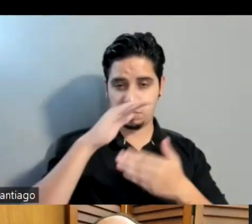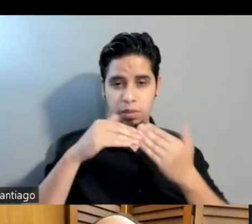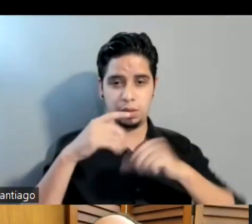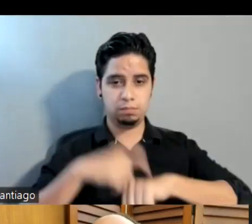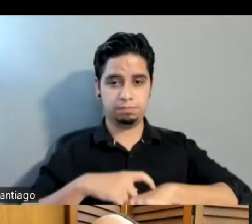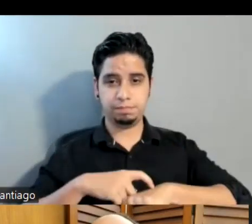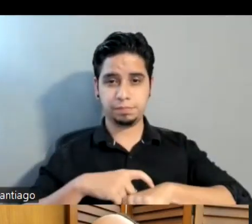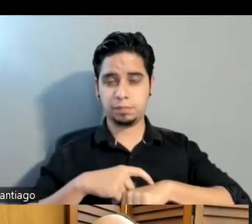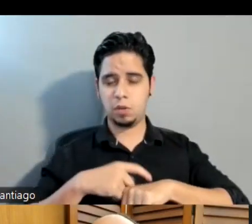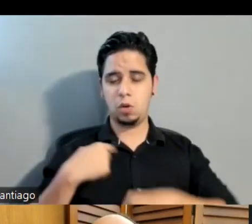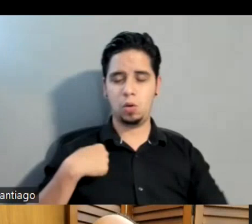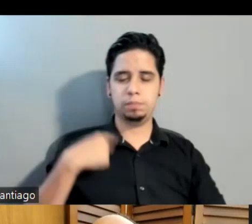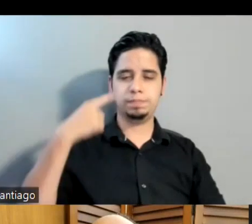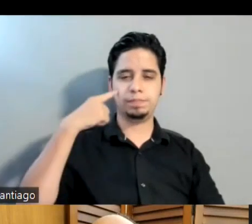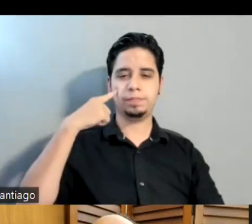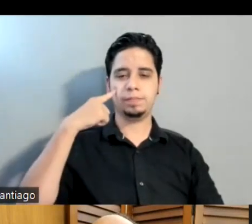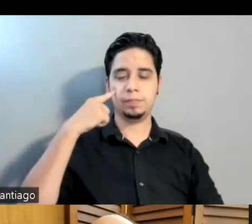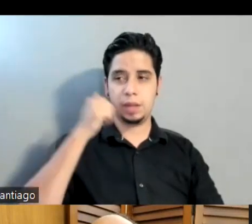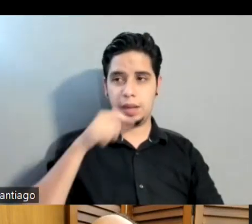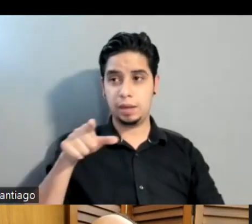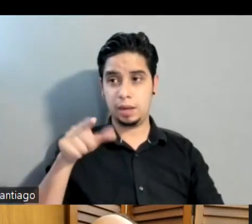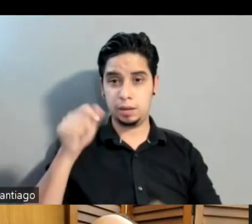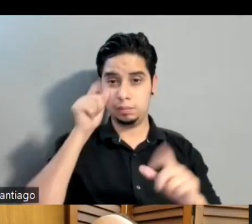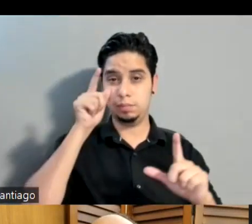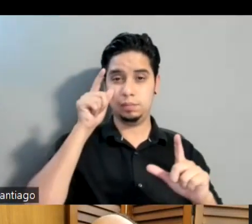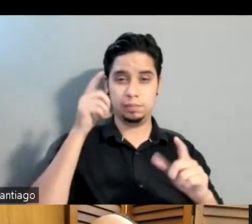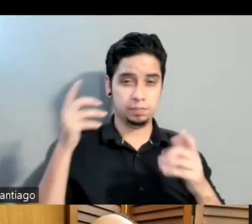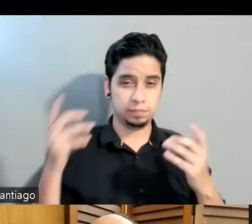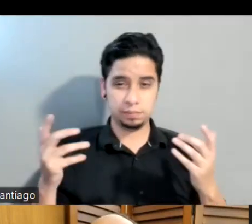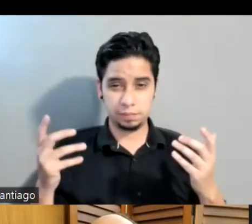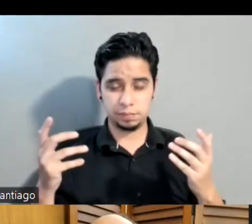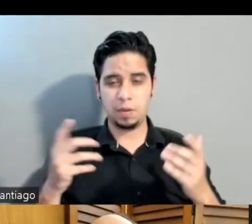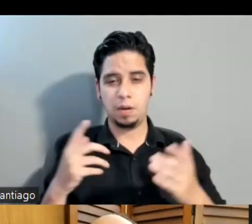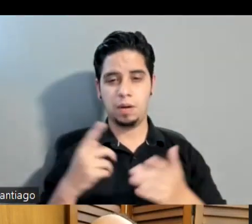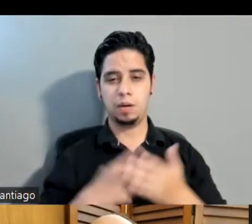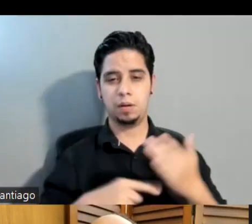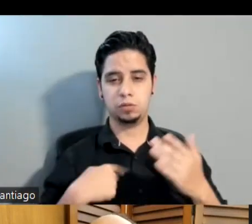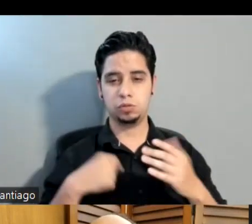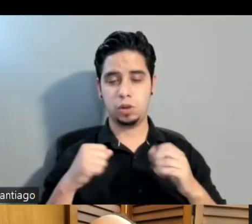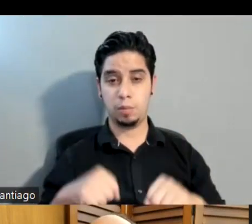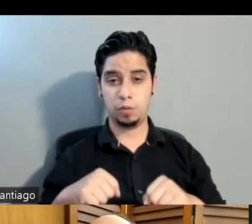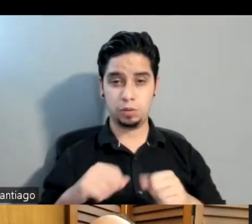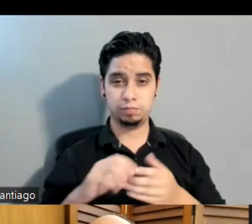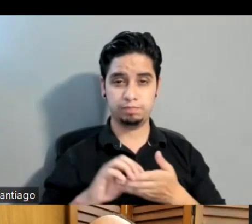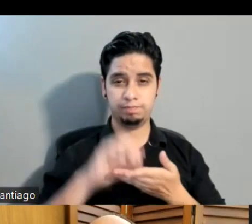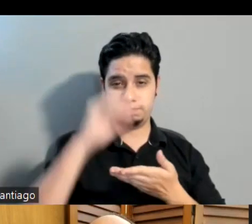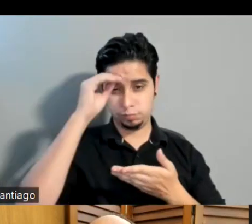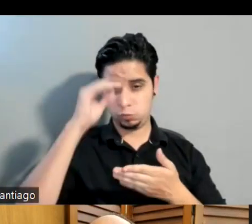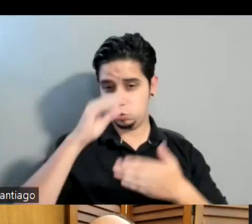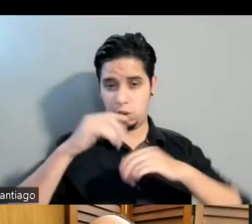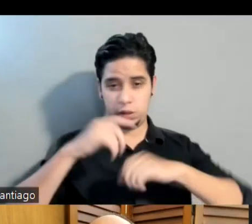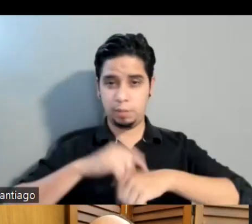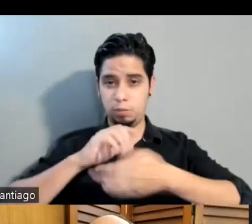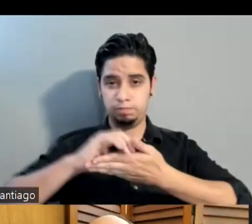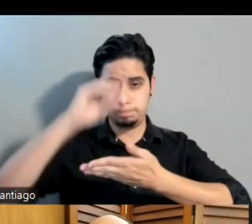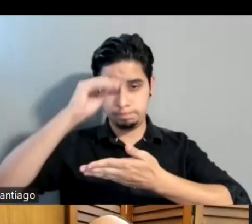diferencia de lo que me maravilla de ella y de lo que yo he podido aprender, o sea, es un constante aprendizaje estar al lado